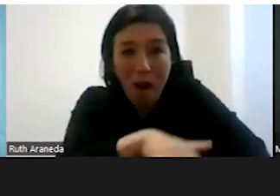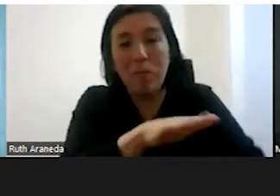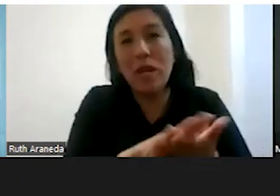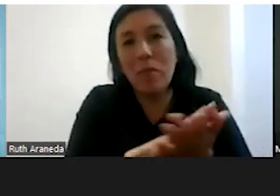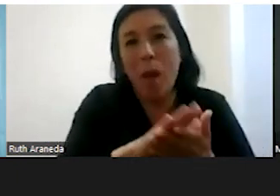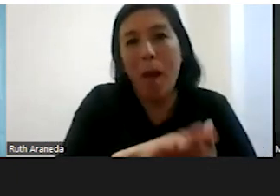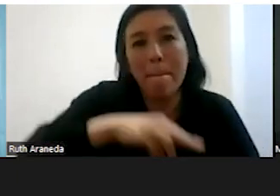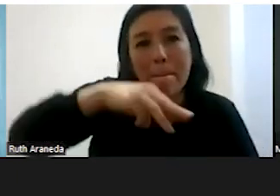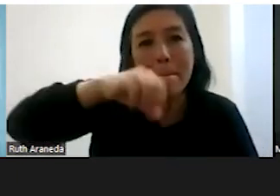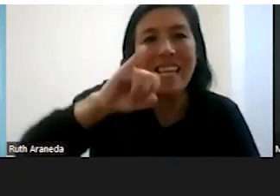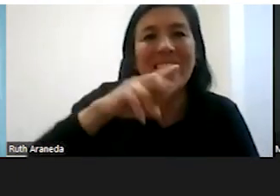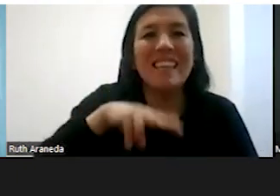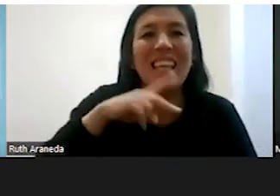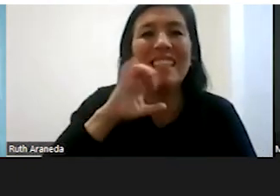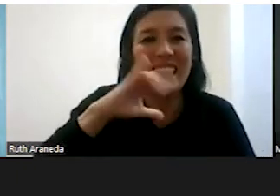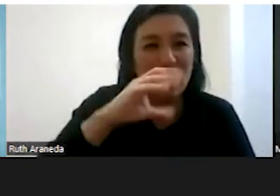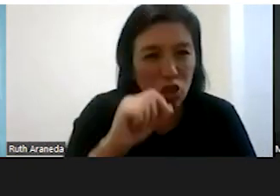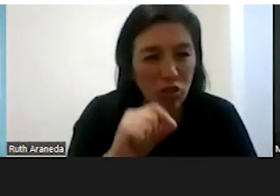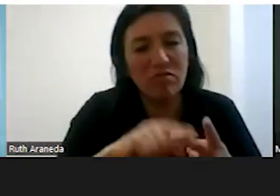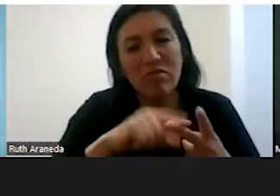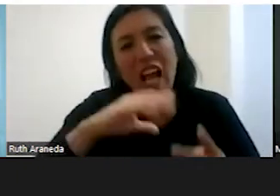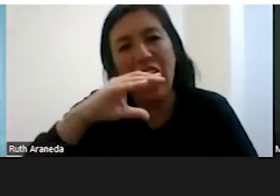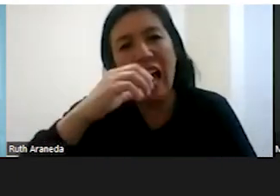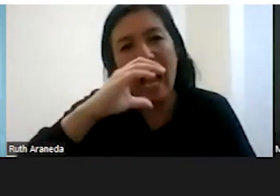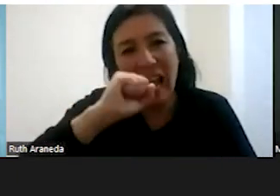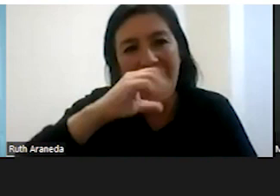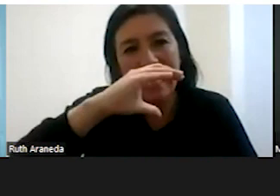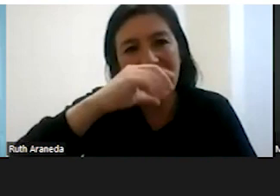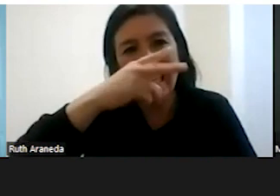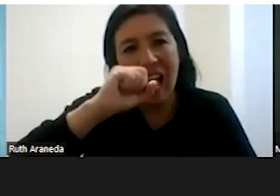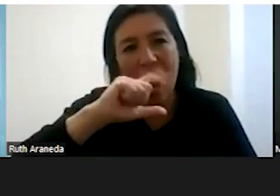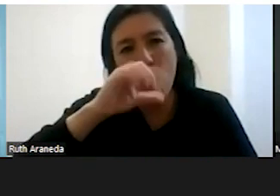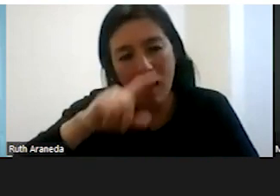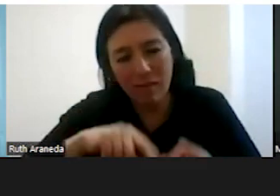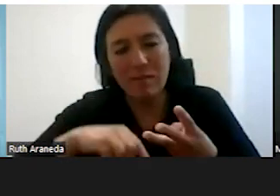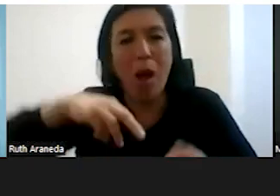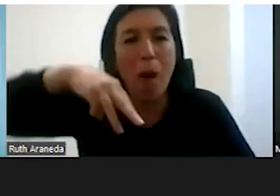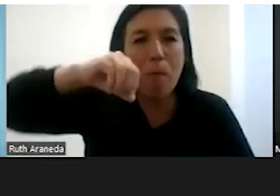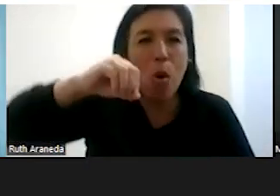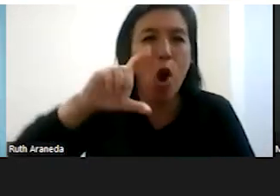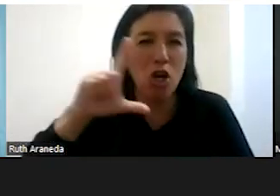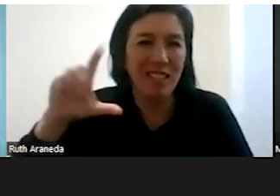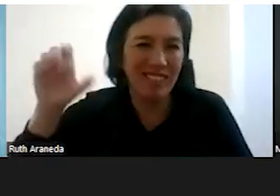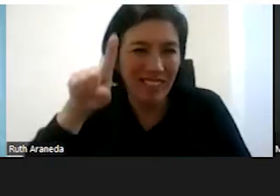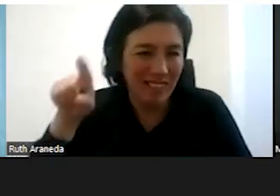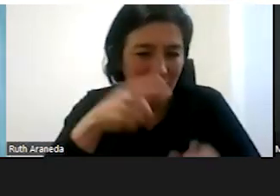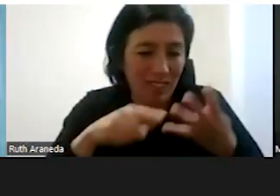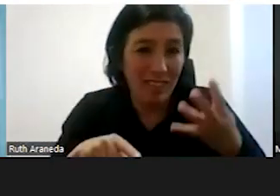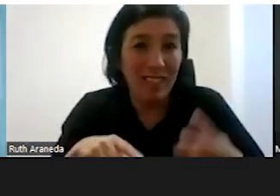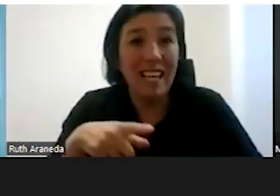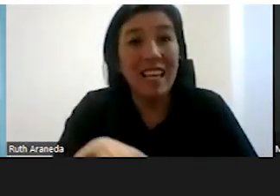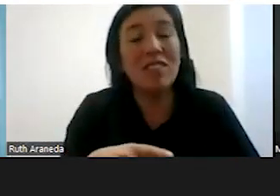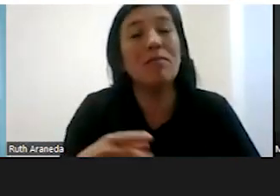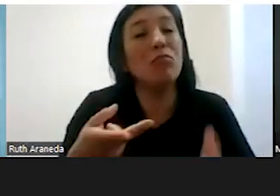Cachagua, en Zapallar, en Papudo, en Los Molles. Entonces, yo creo que es un problema mucho más complejo